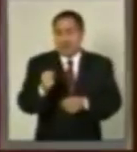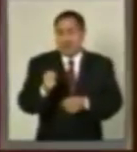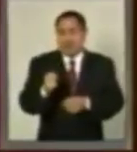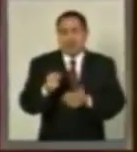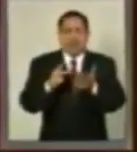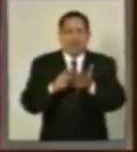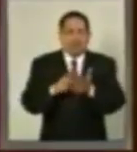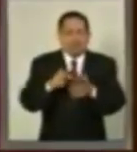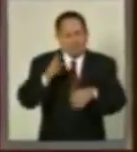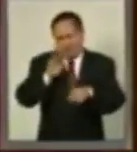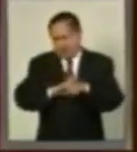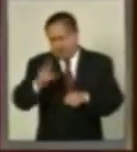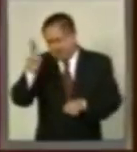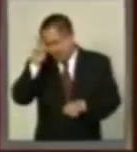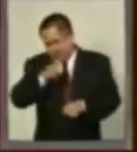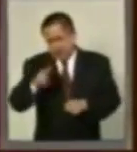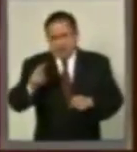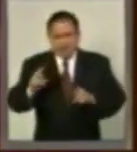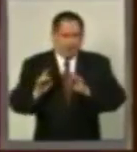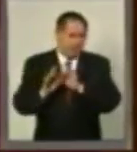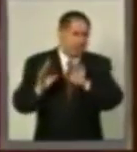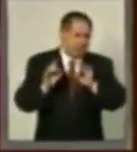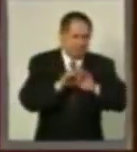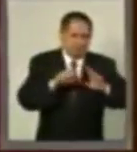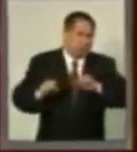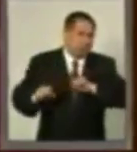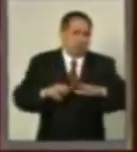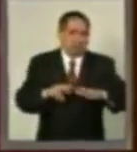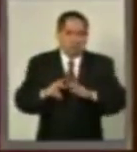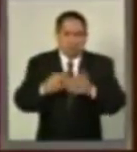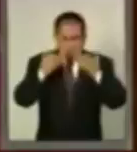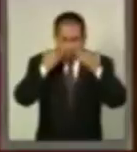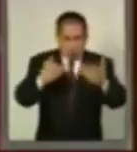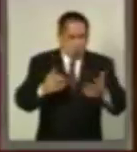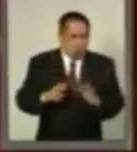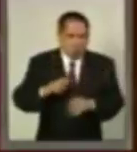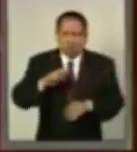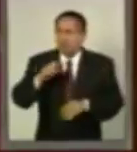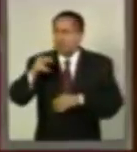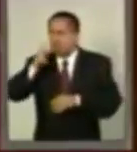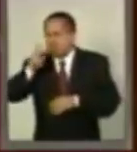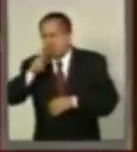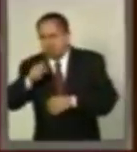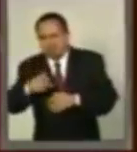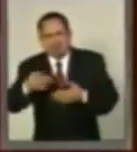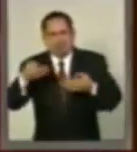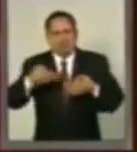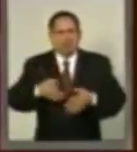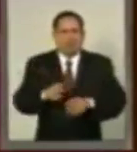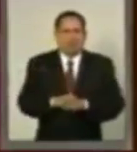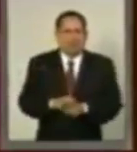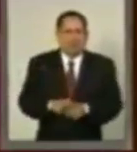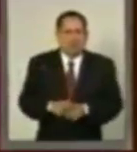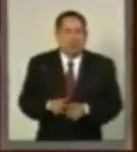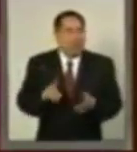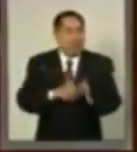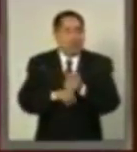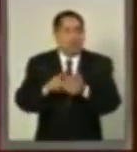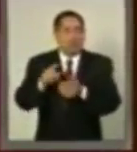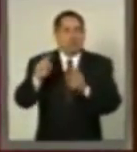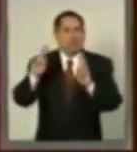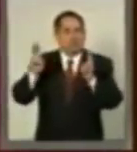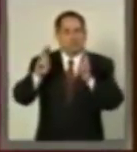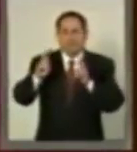se enfrentó al mayor número de desastres naturales, y lo pueden todos corroborar. Se manejó en el Centro